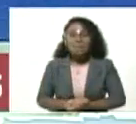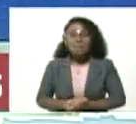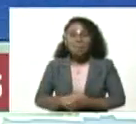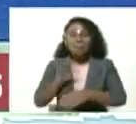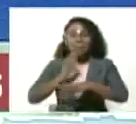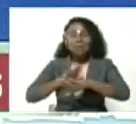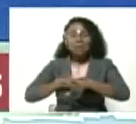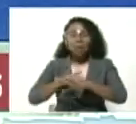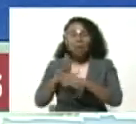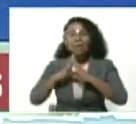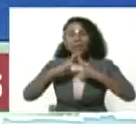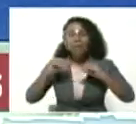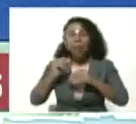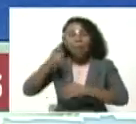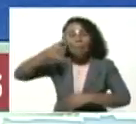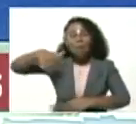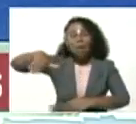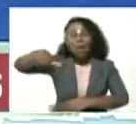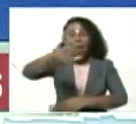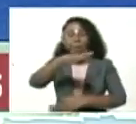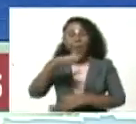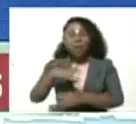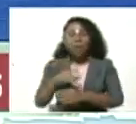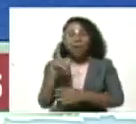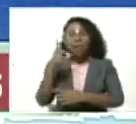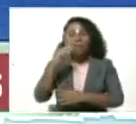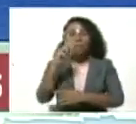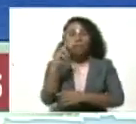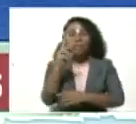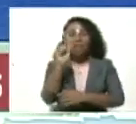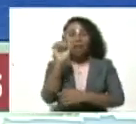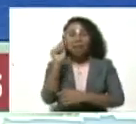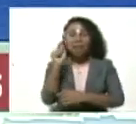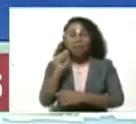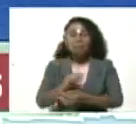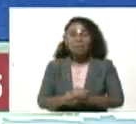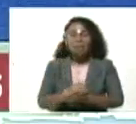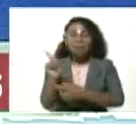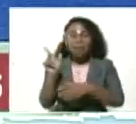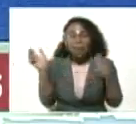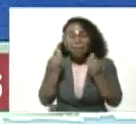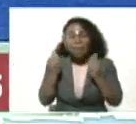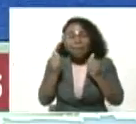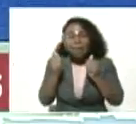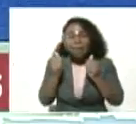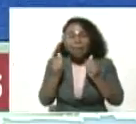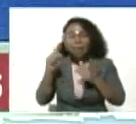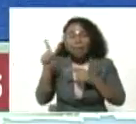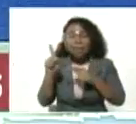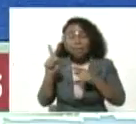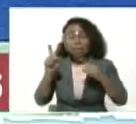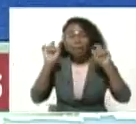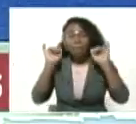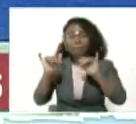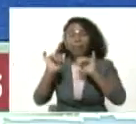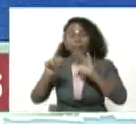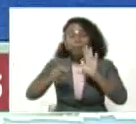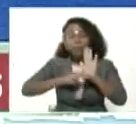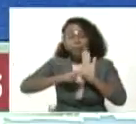ocurrido en toda la población de Tobar, tiene unas dimensiones del mismo